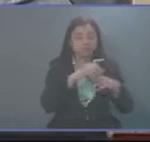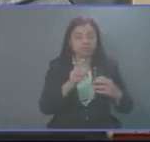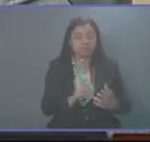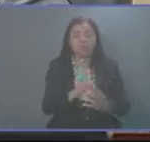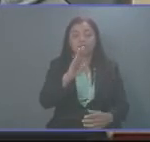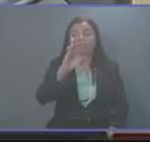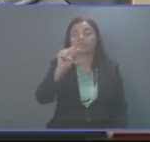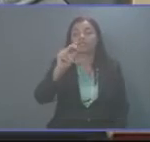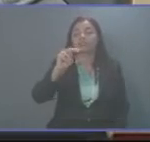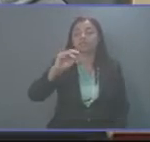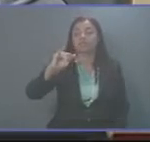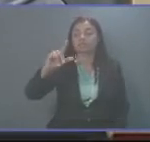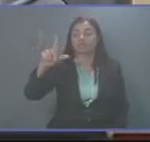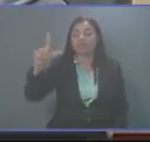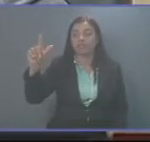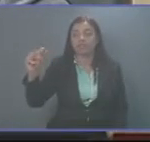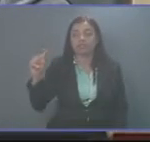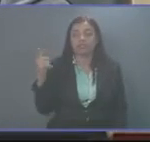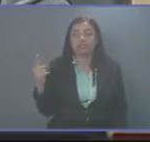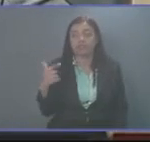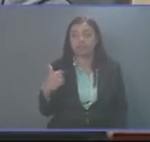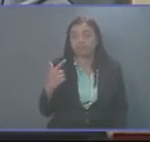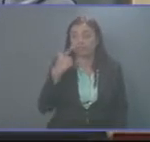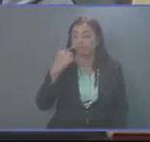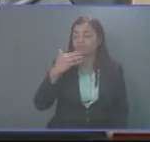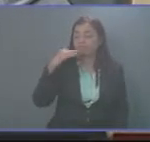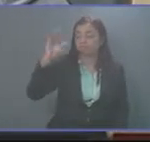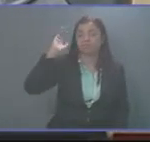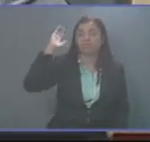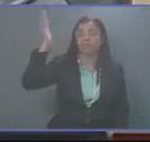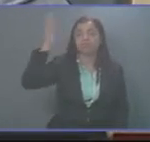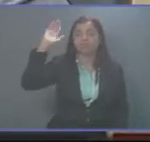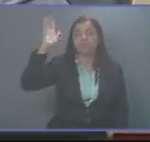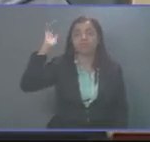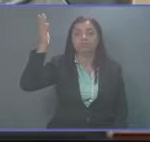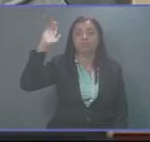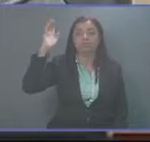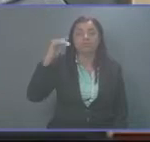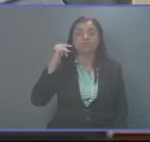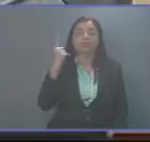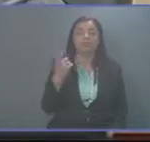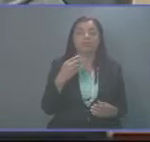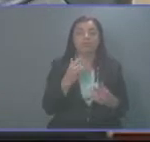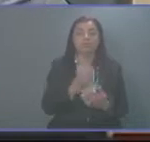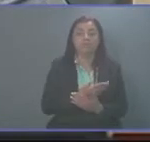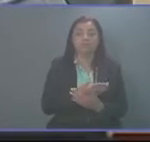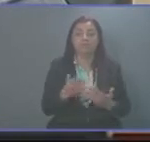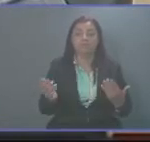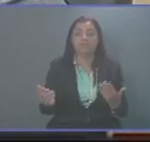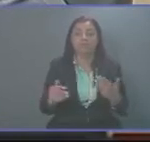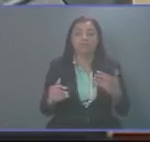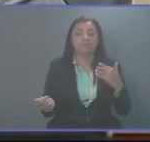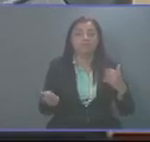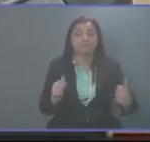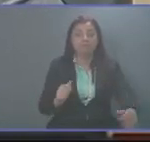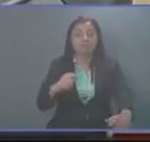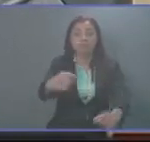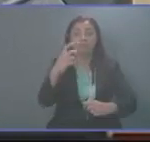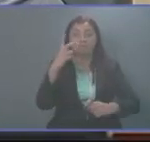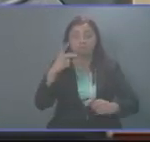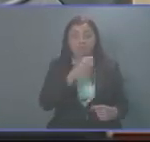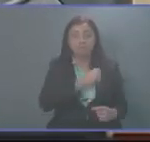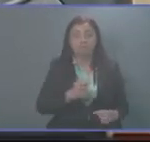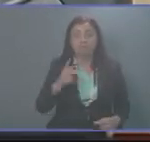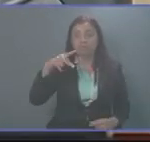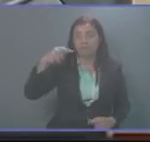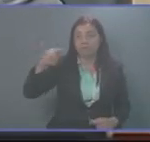Bonilla lo decía muy bien en su intervención. La repartición de las dos